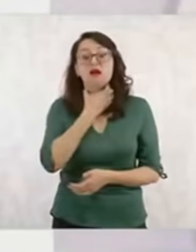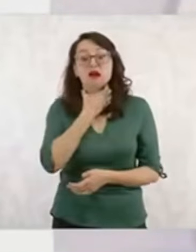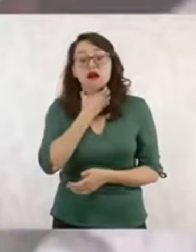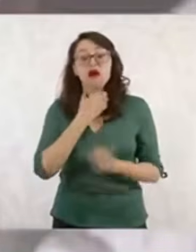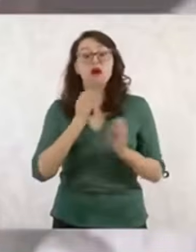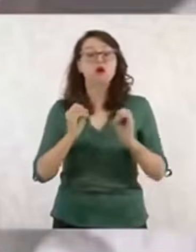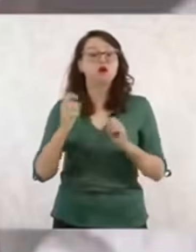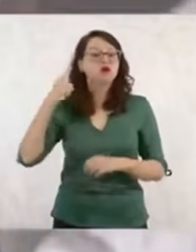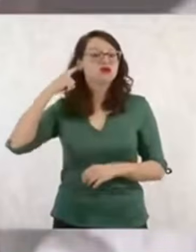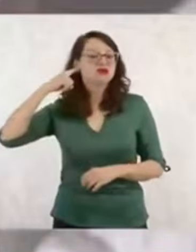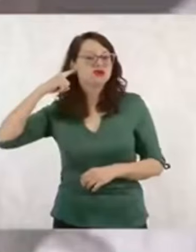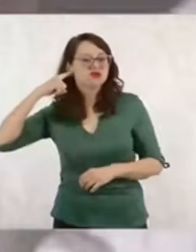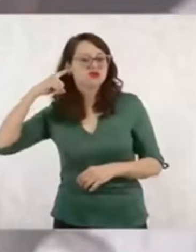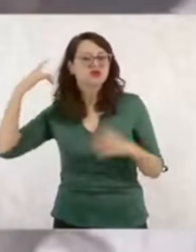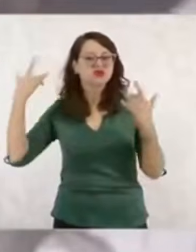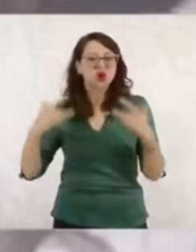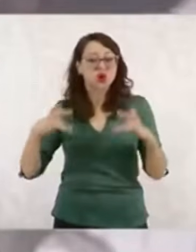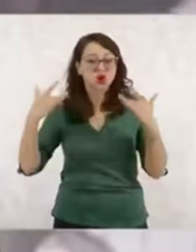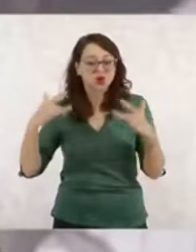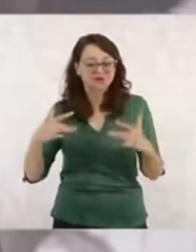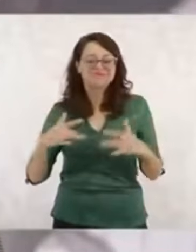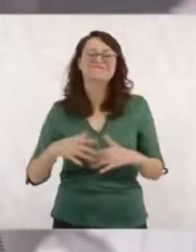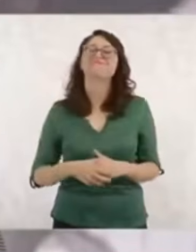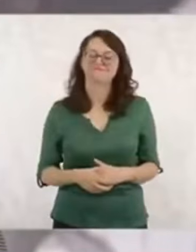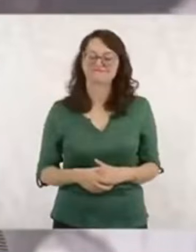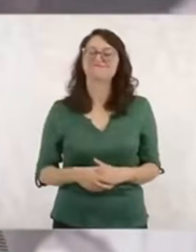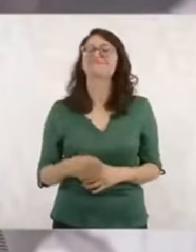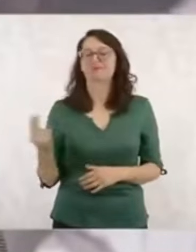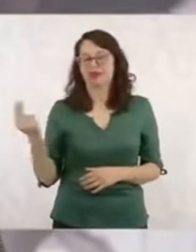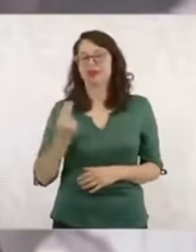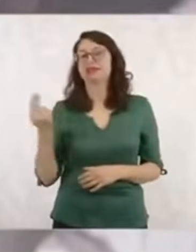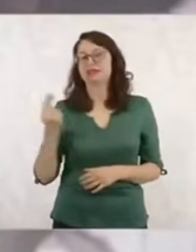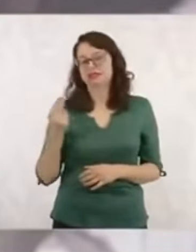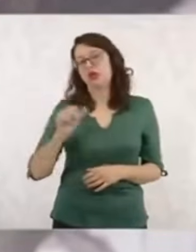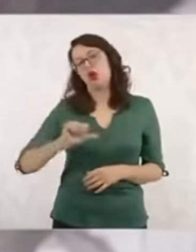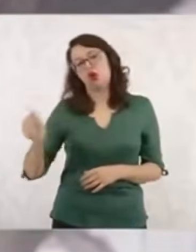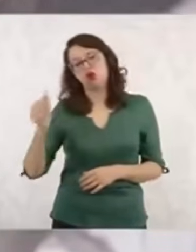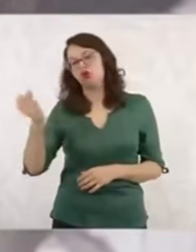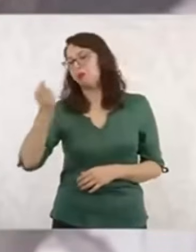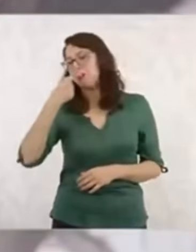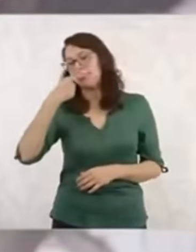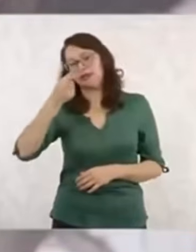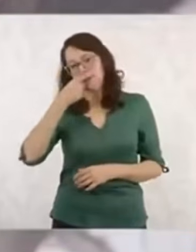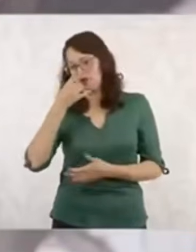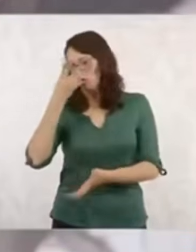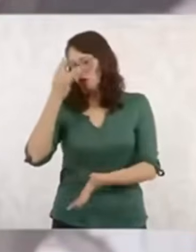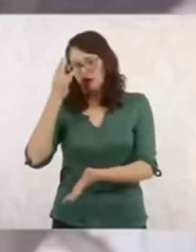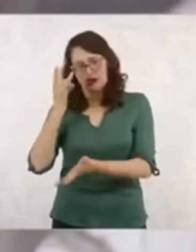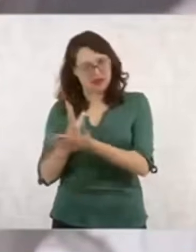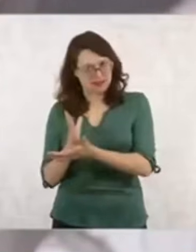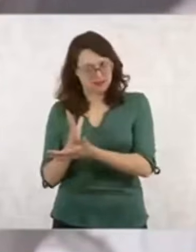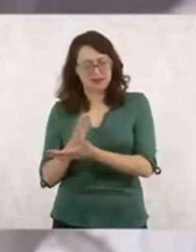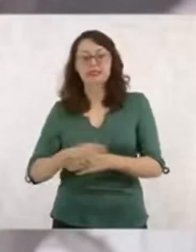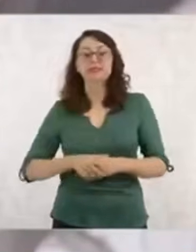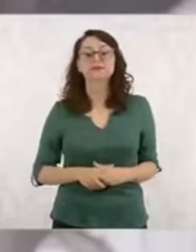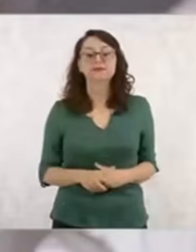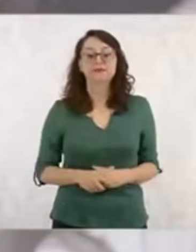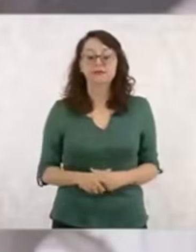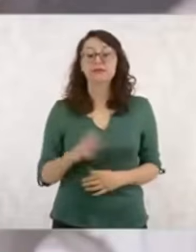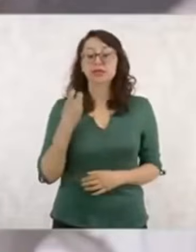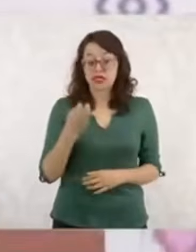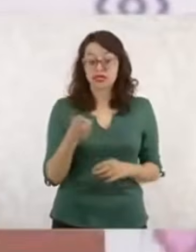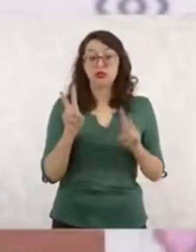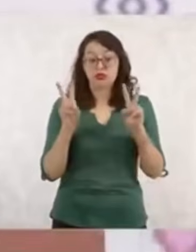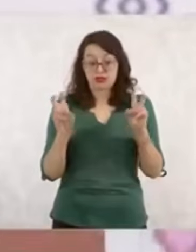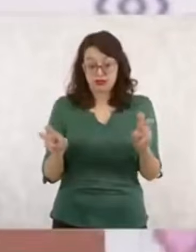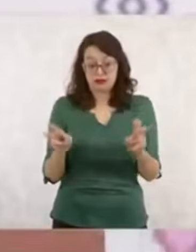oído son aquellos que necesitan un antibiótico. Eso es en lo que se refiere al tratamiento del